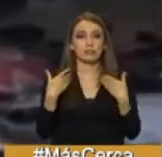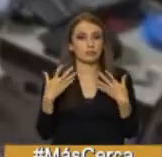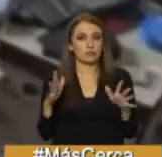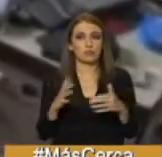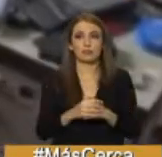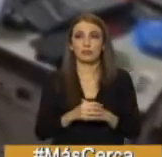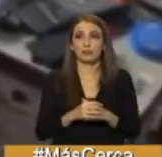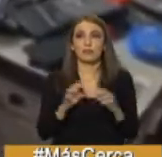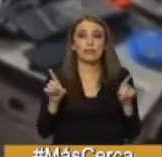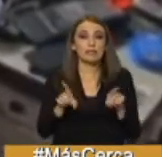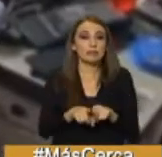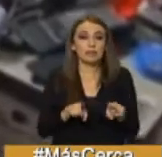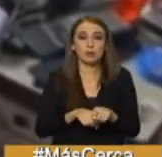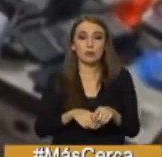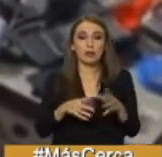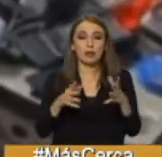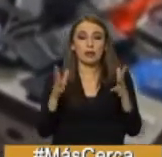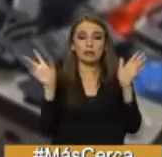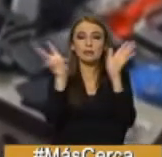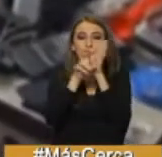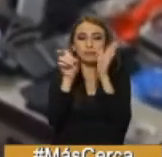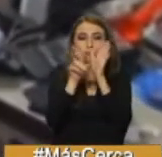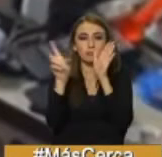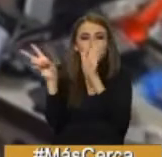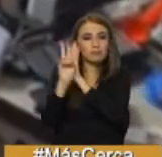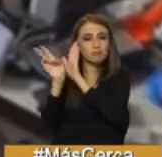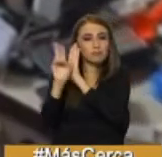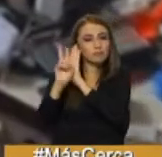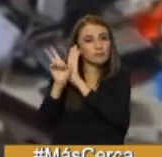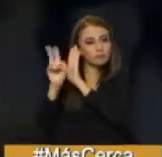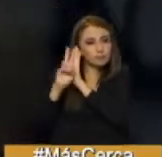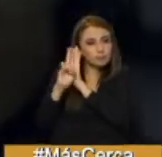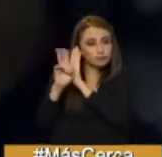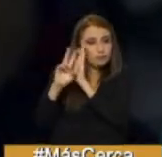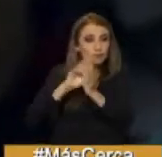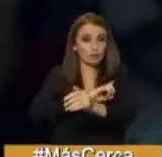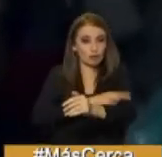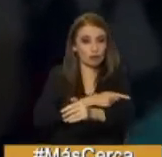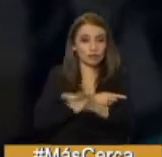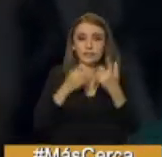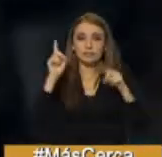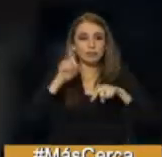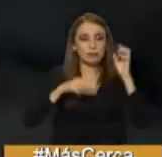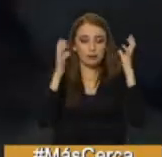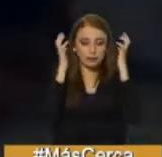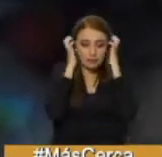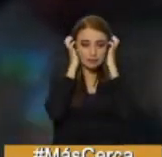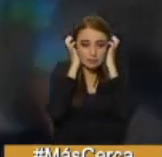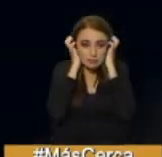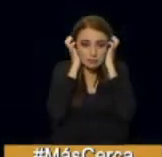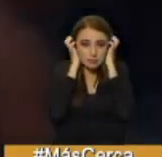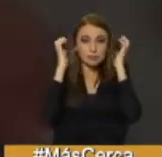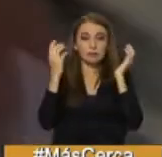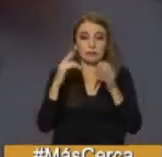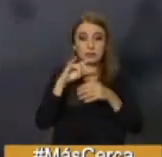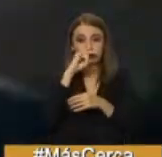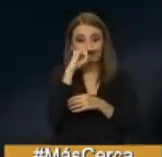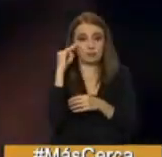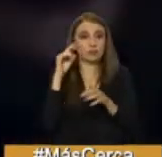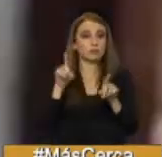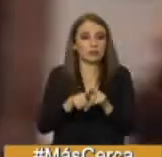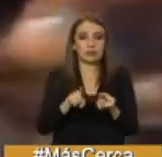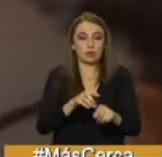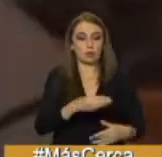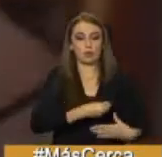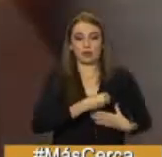Así como la intolerancia a los ruidos fuertes y la irritabilidad. La crisis sanitaria por el coronavirus también afecta a